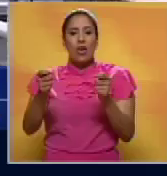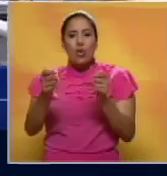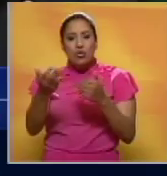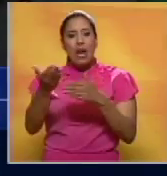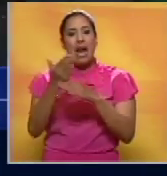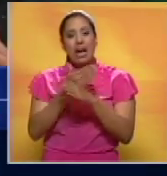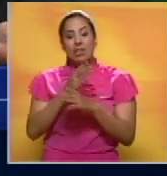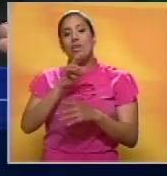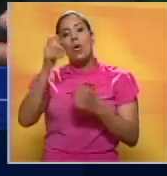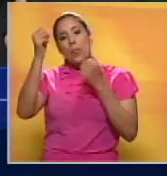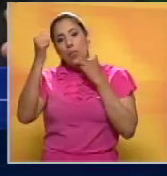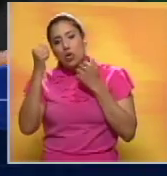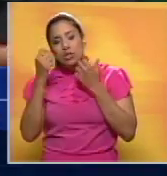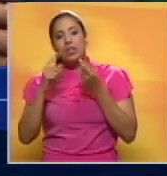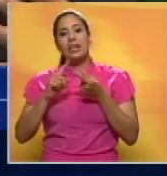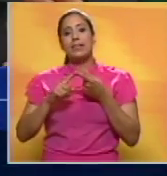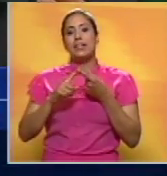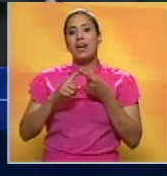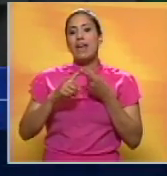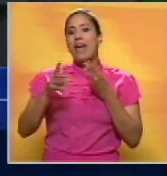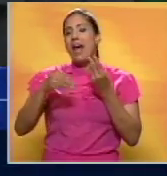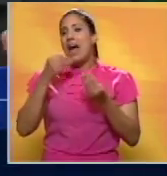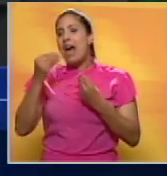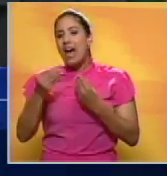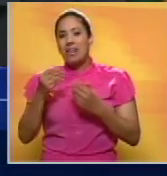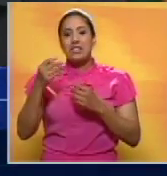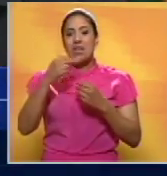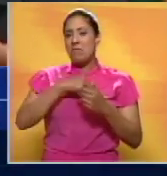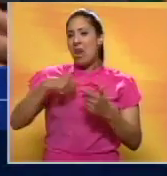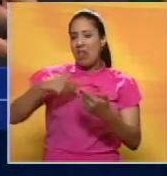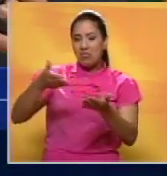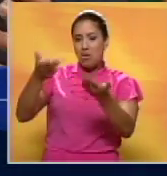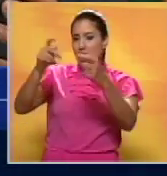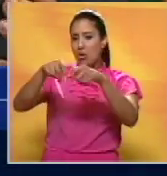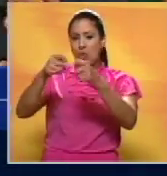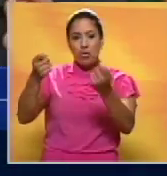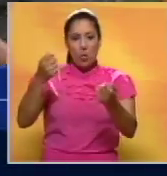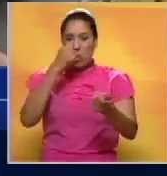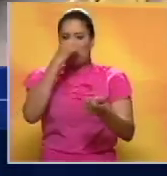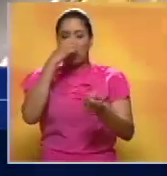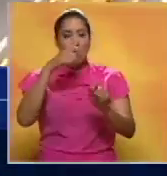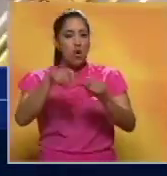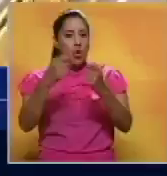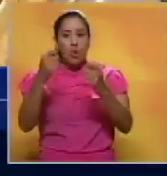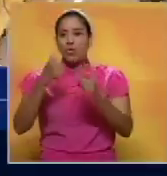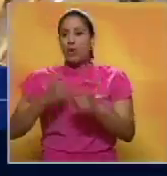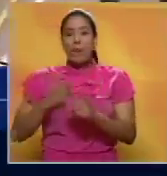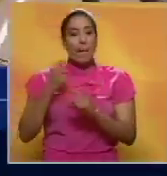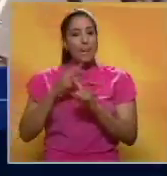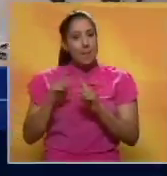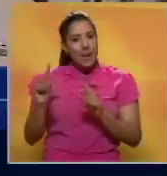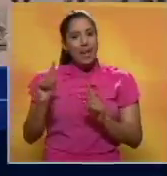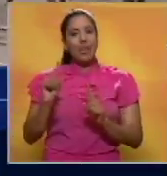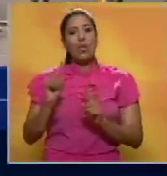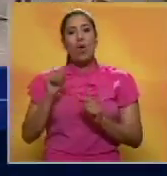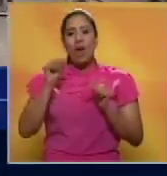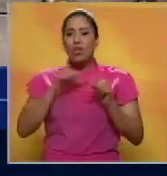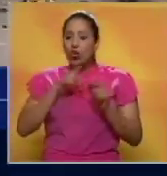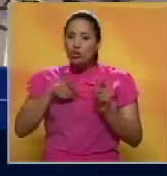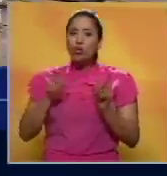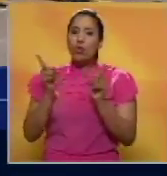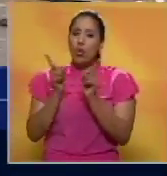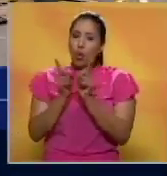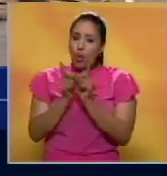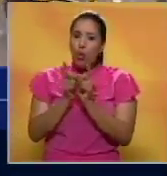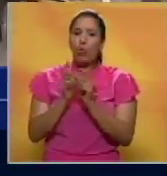reducirlo, bueno, protesten, hagan sus actos vandálicos, destruyan tal, pero